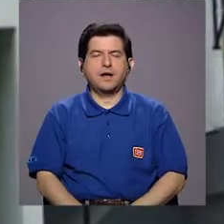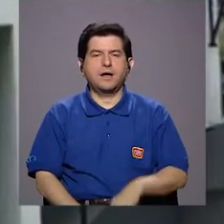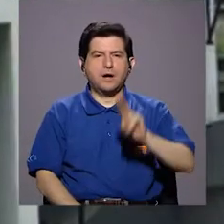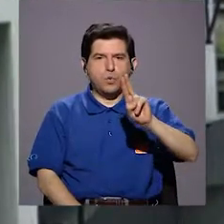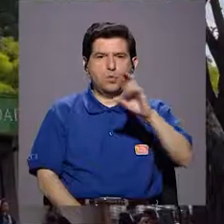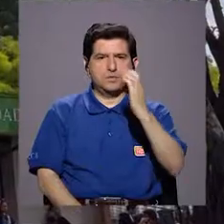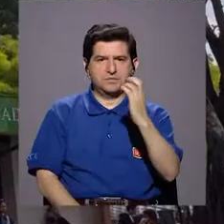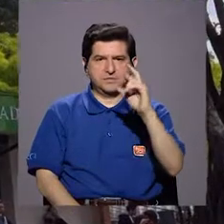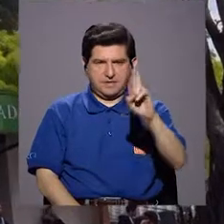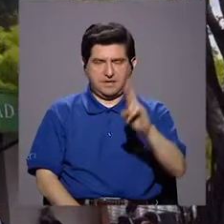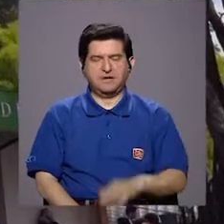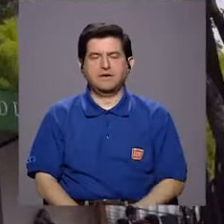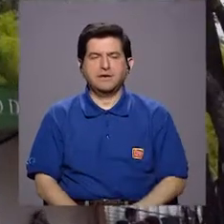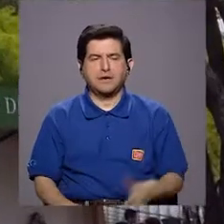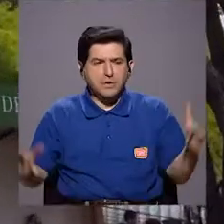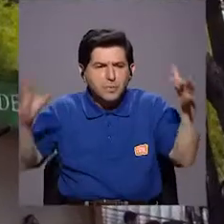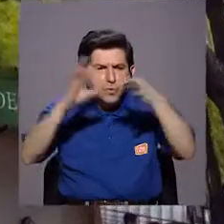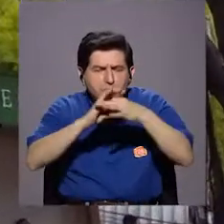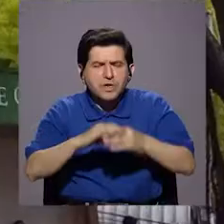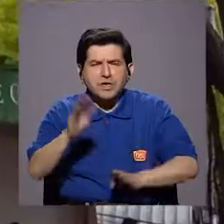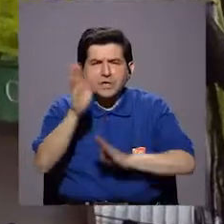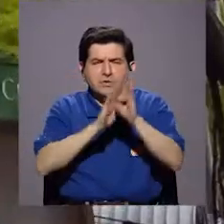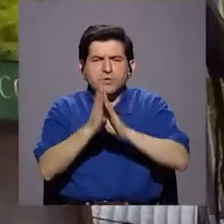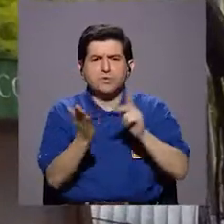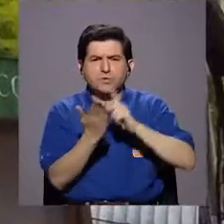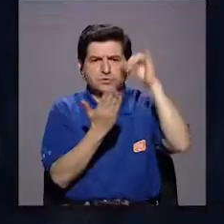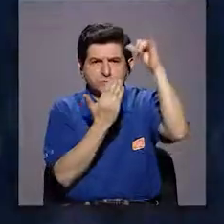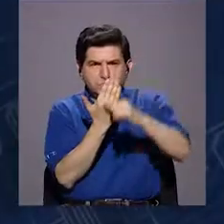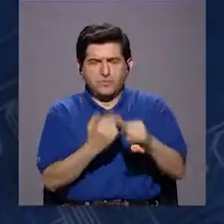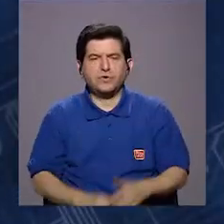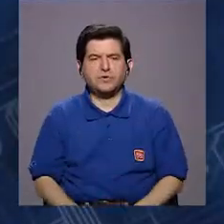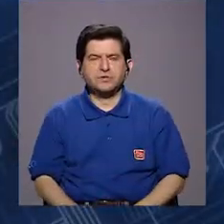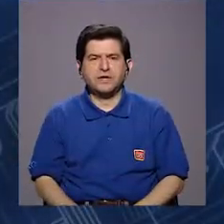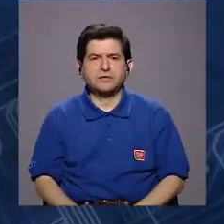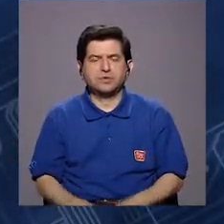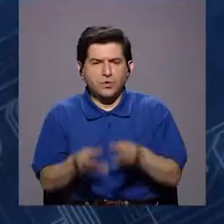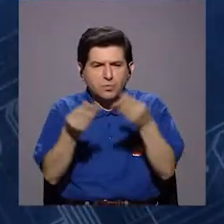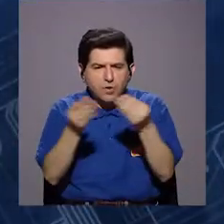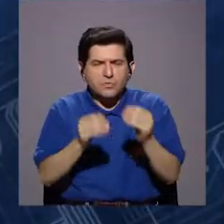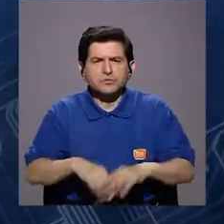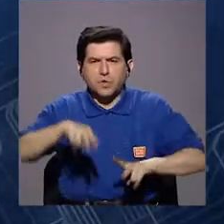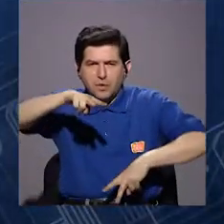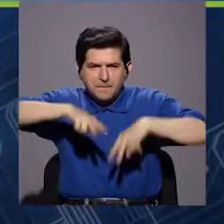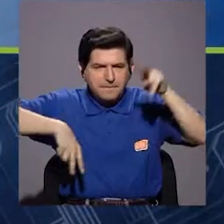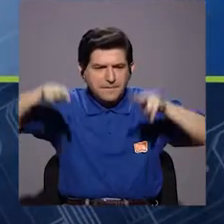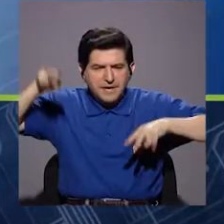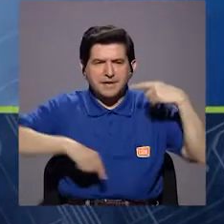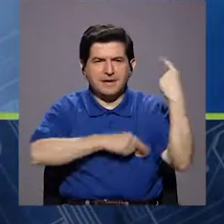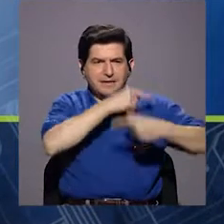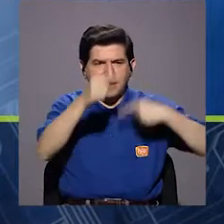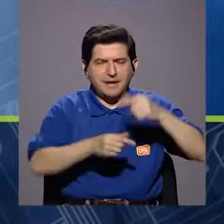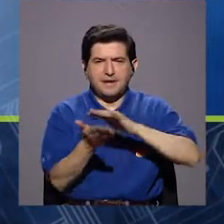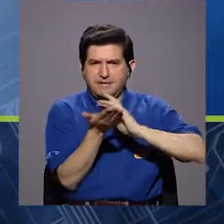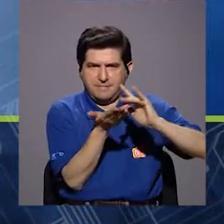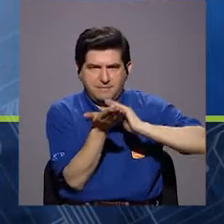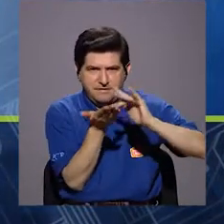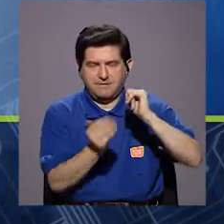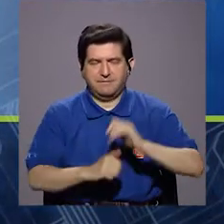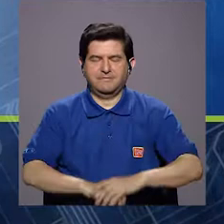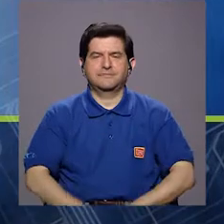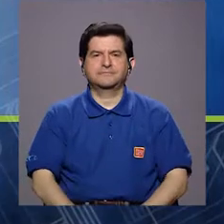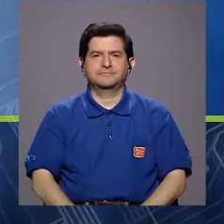y la universidad de costa rica se unieron para desarrollar el proyecto llamado generación de la variabilidad genética del